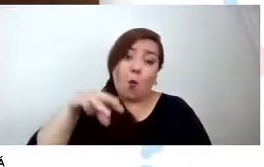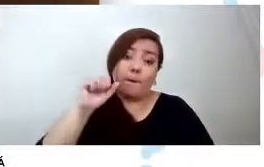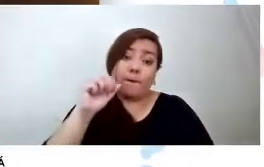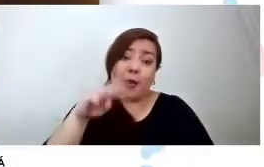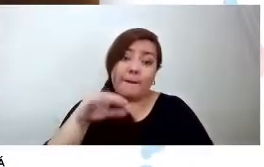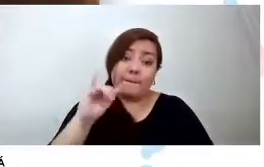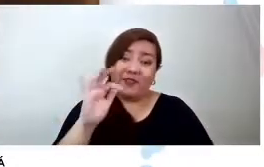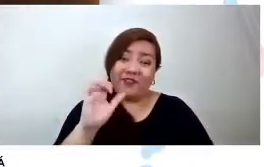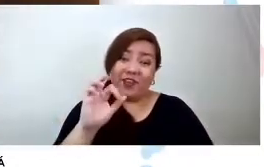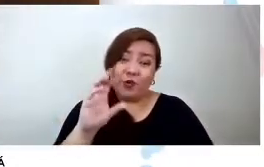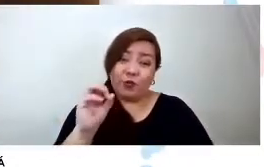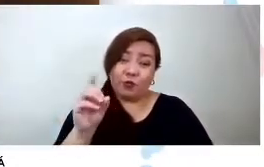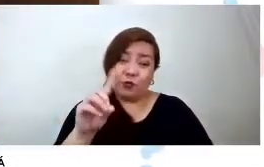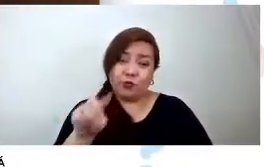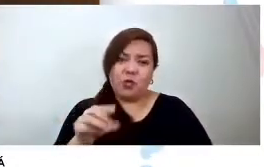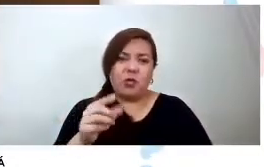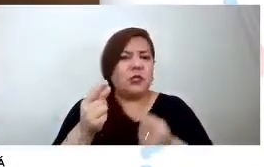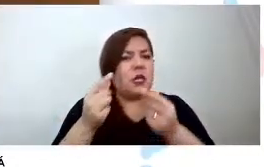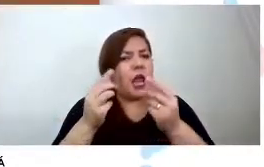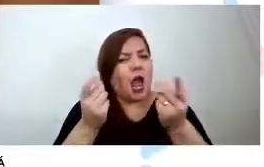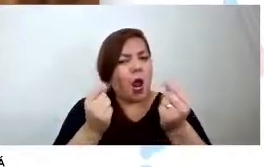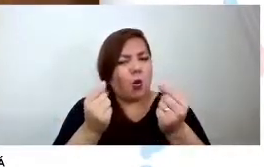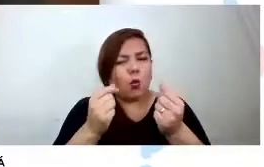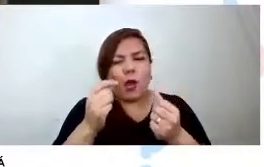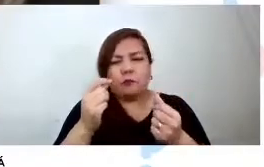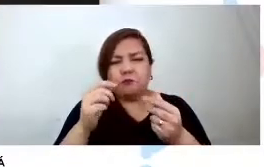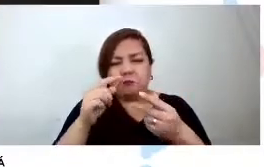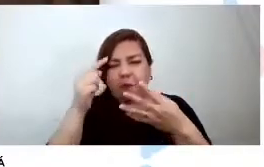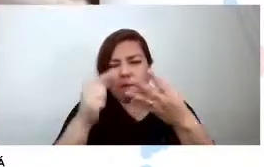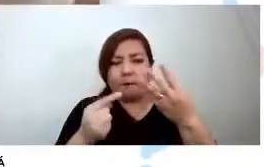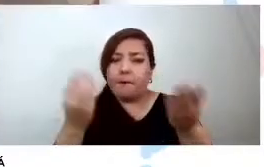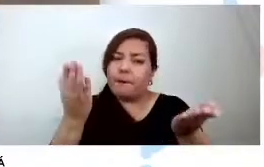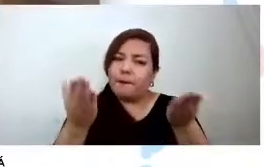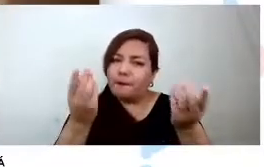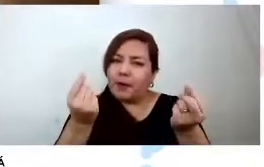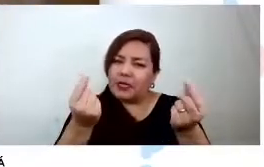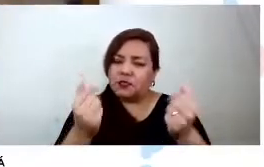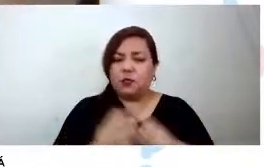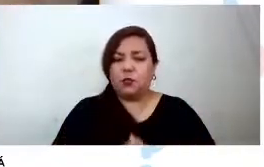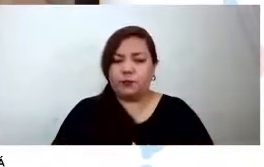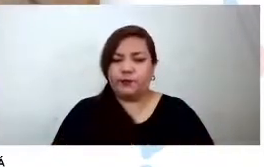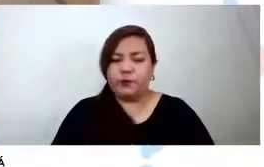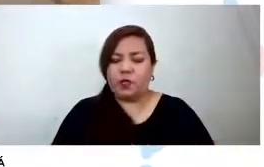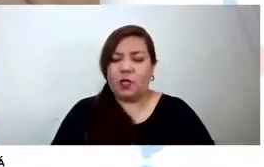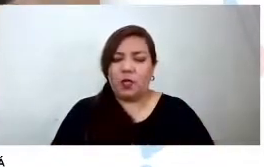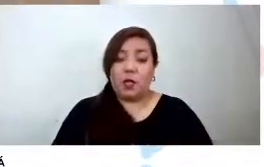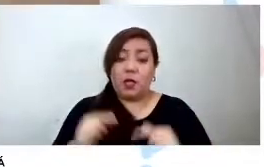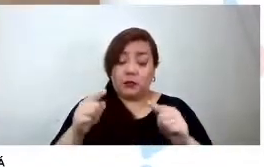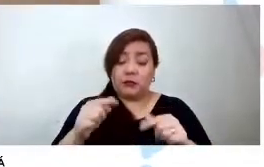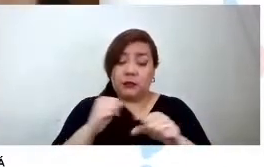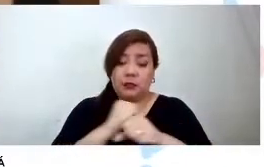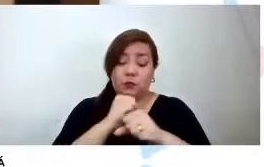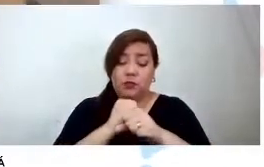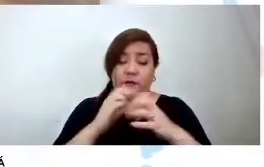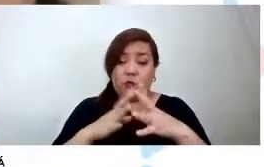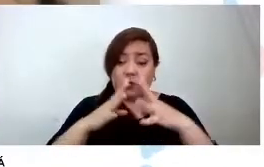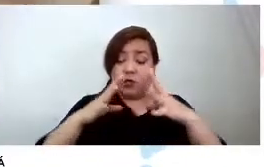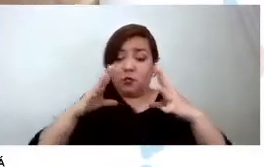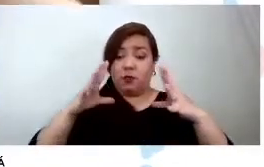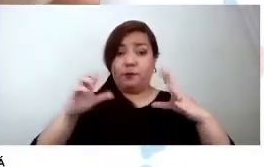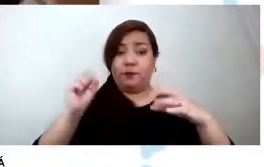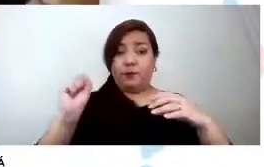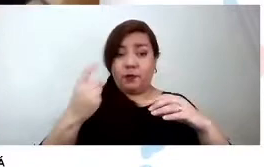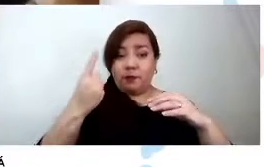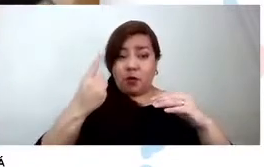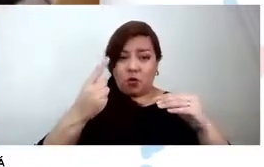restos esqueletales. Por ejemplo, acá se tiene que dar un trabajo súper grande, primero de armado.